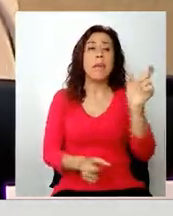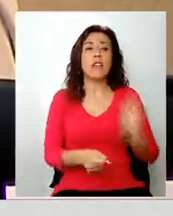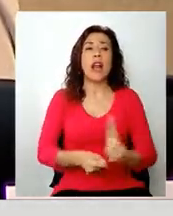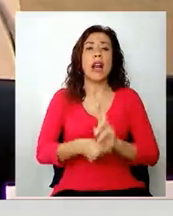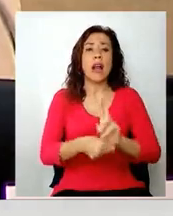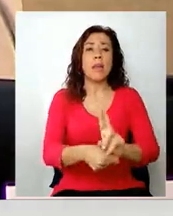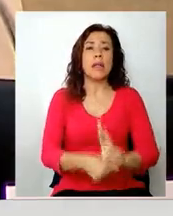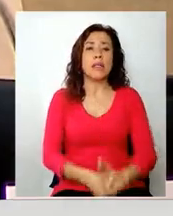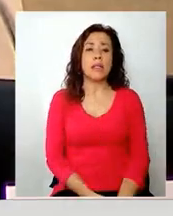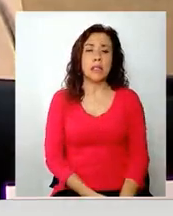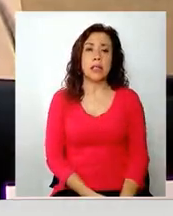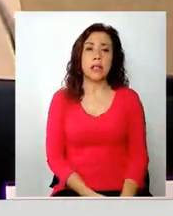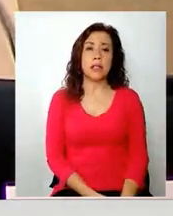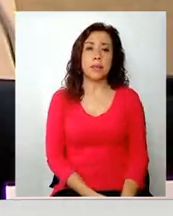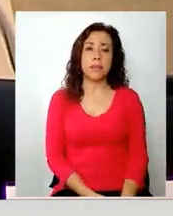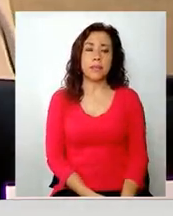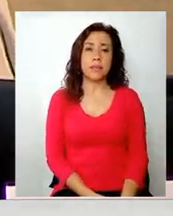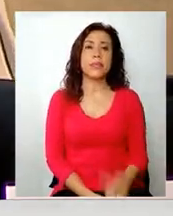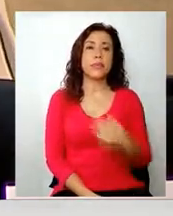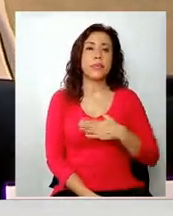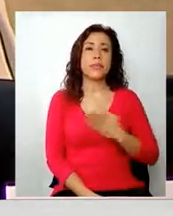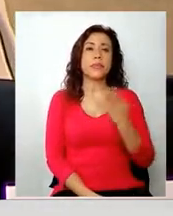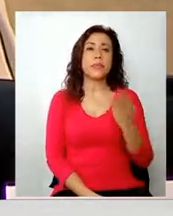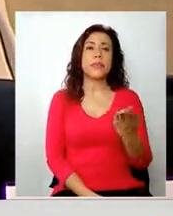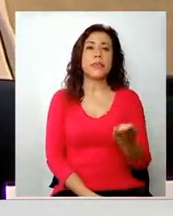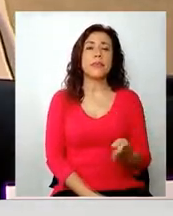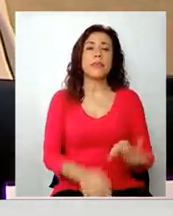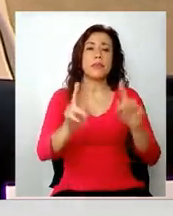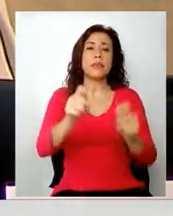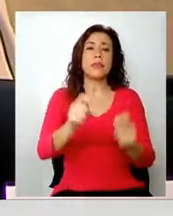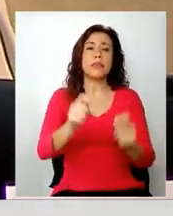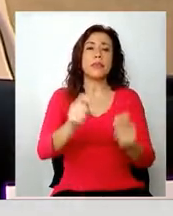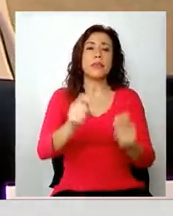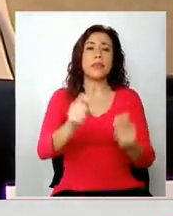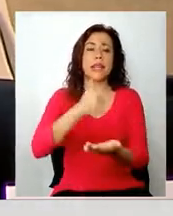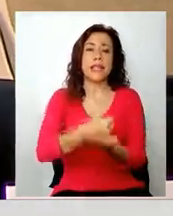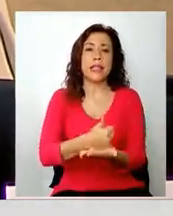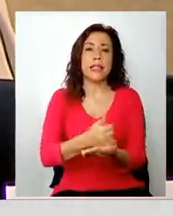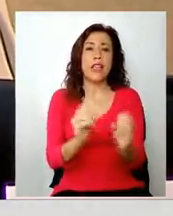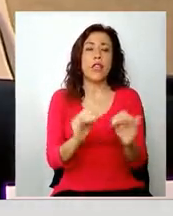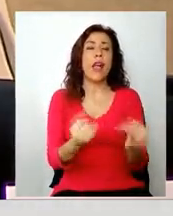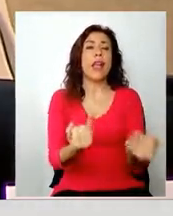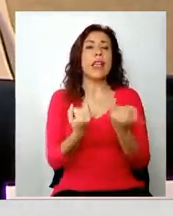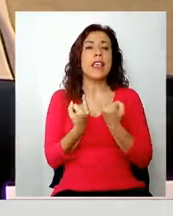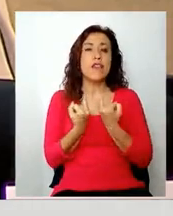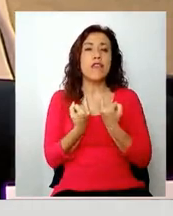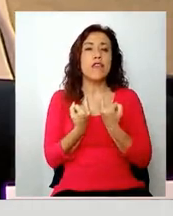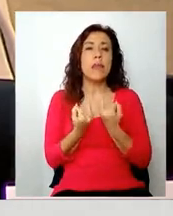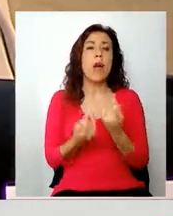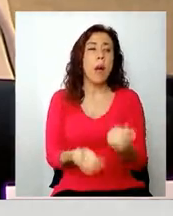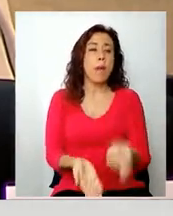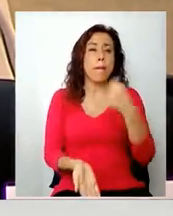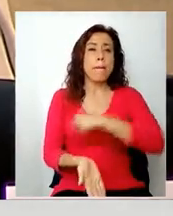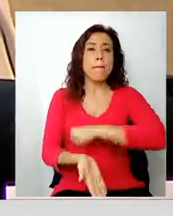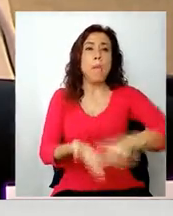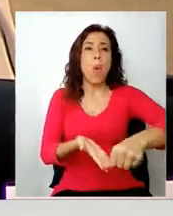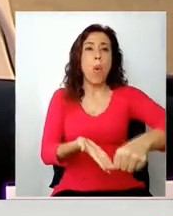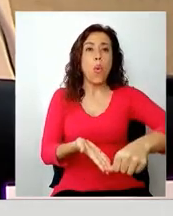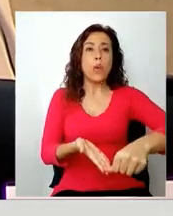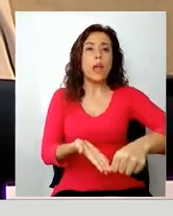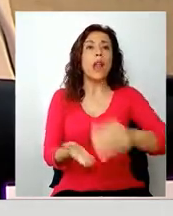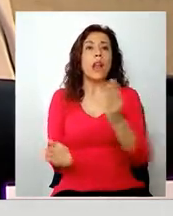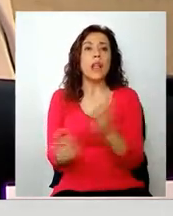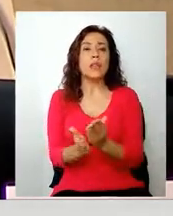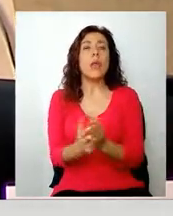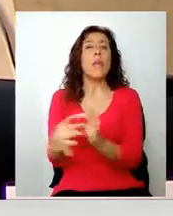presidenta Solicito algunos oficios primero a la superintendencia de Educación para que informe de las multas que se han cursadas dicho establecimiento y las razones